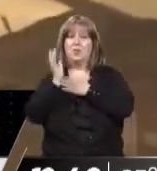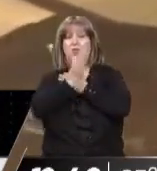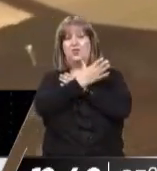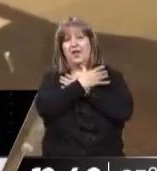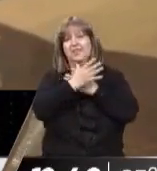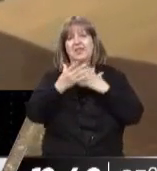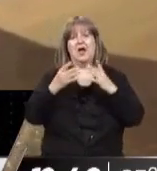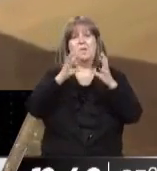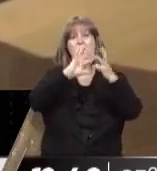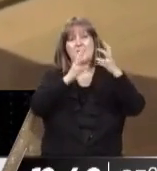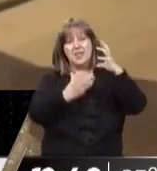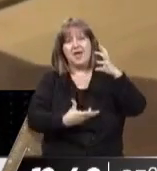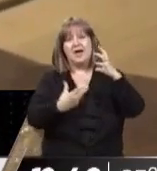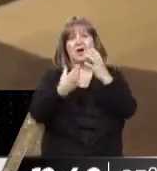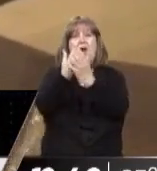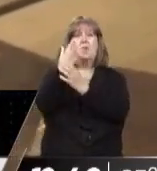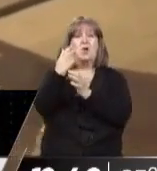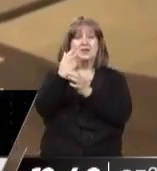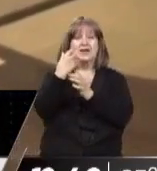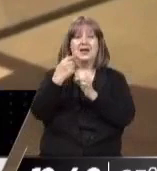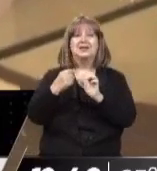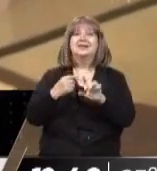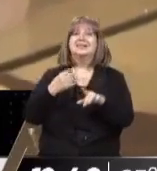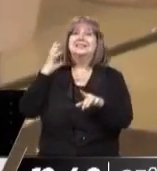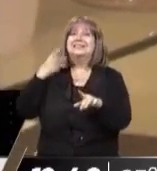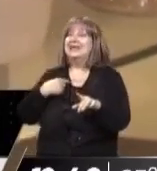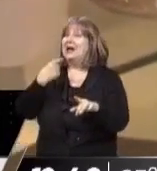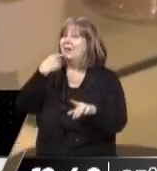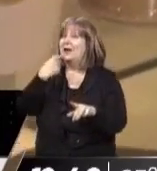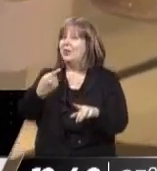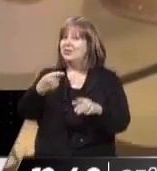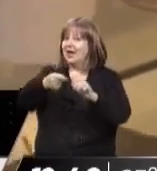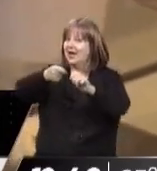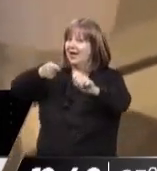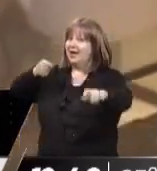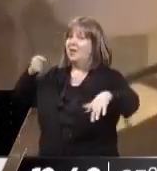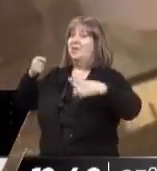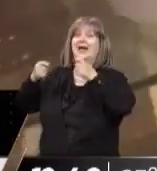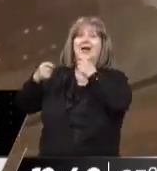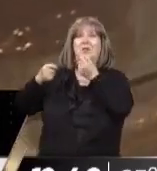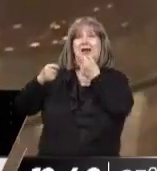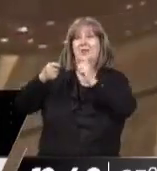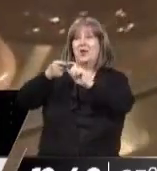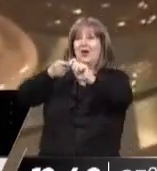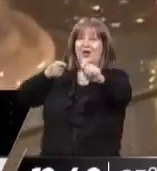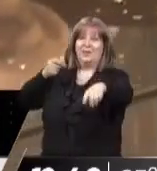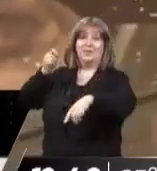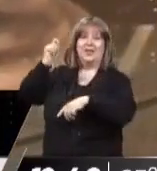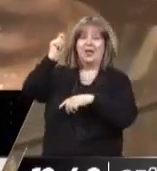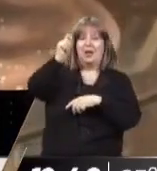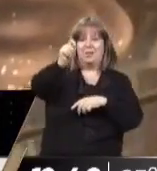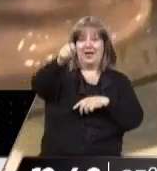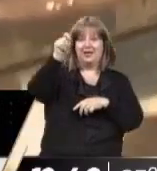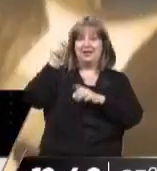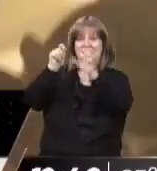personajes, muñecos, funko. Gisela quiere pagar lo que sale, pero dice que tengan magia. Quiere apuntarle, por ejemplo, a... Quiere hacer desaparecer si un